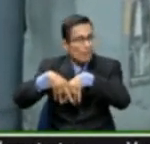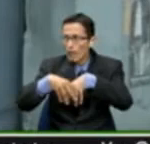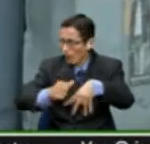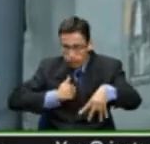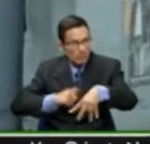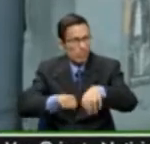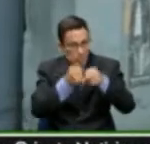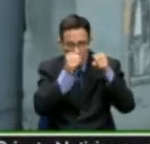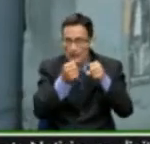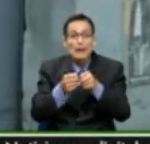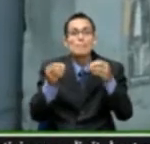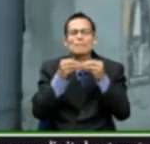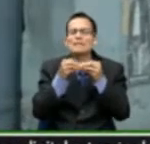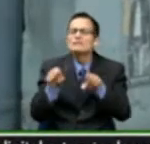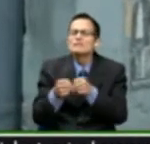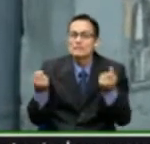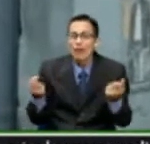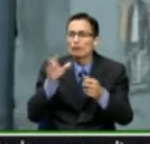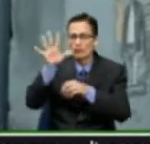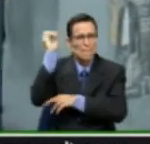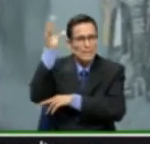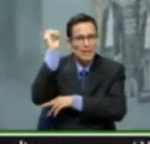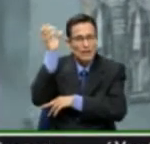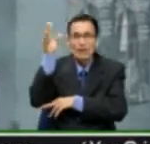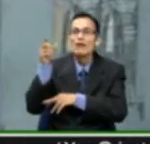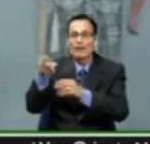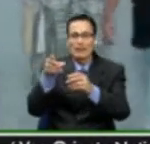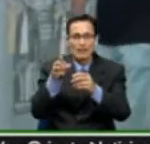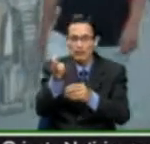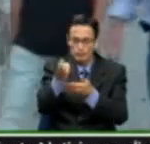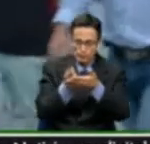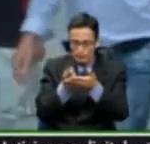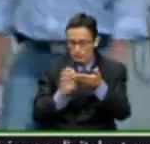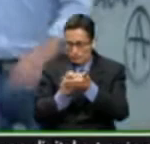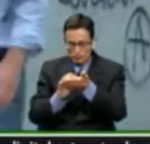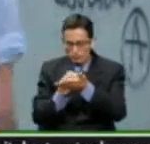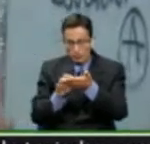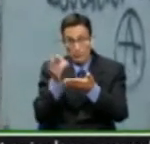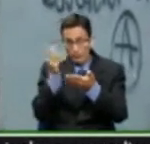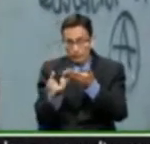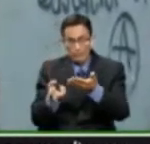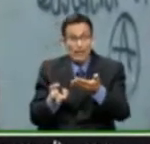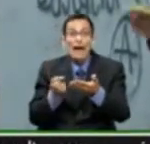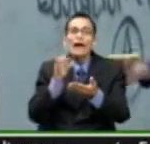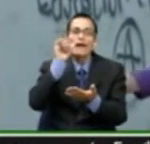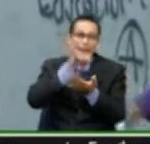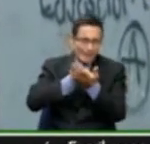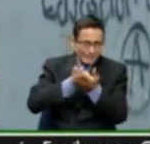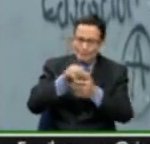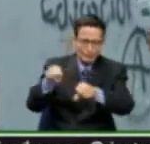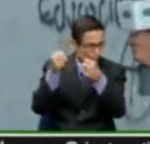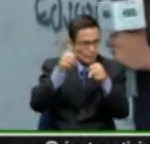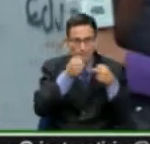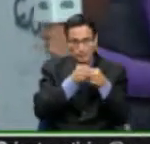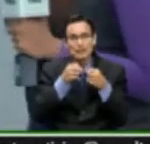hubo daños, afectaciones en entidades bancarias y cajeros electrónicos. Esas afectaciones son las que hoy rechazan los que con